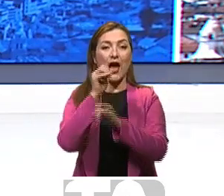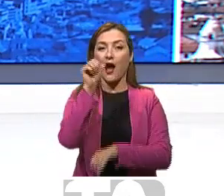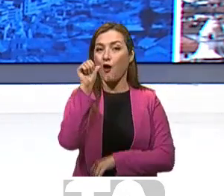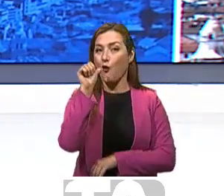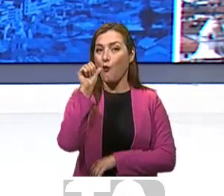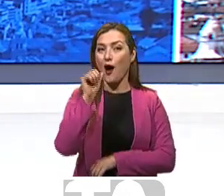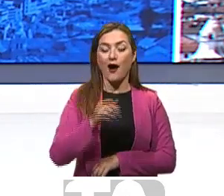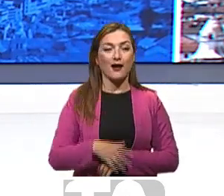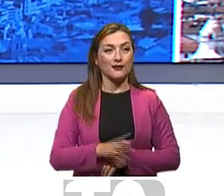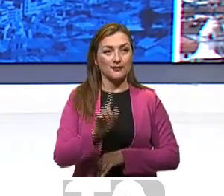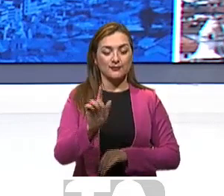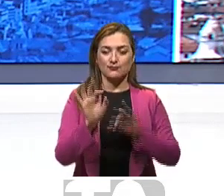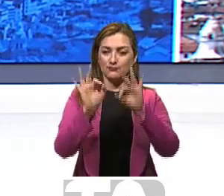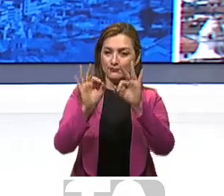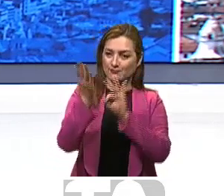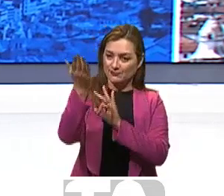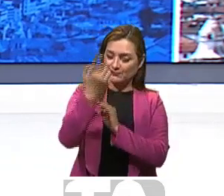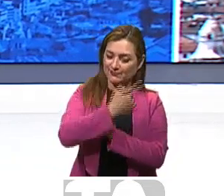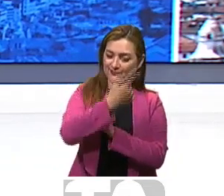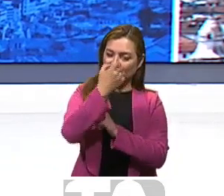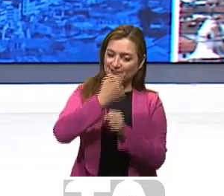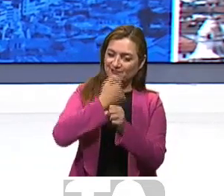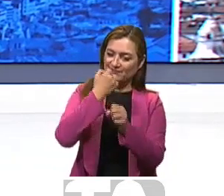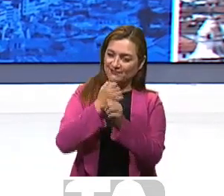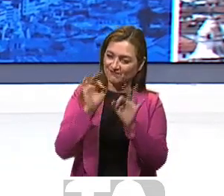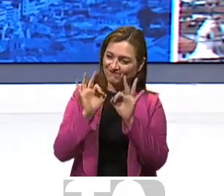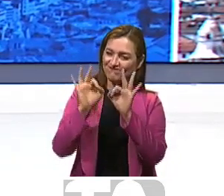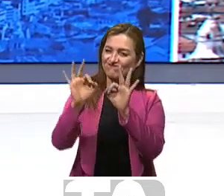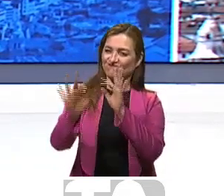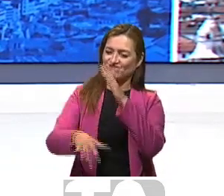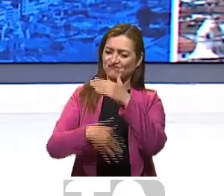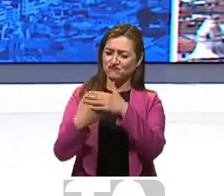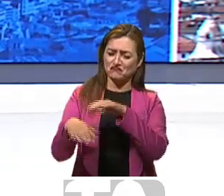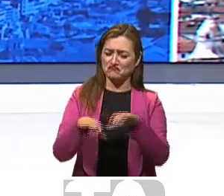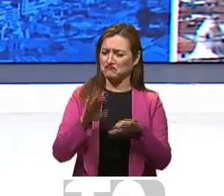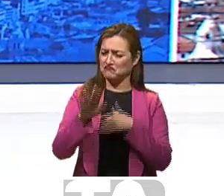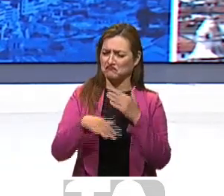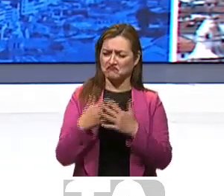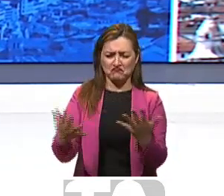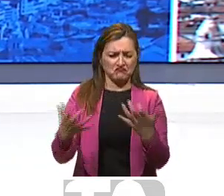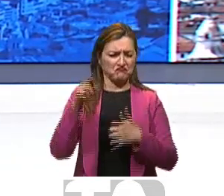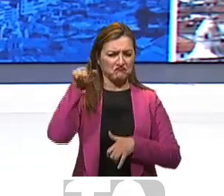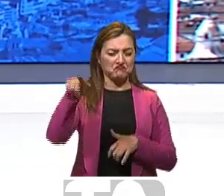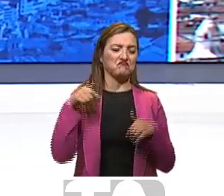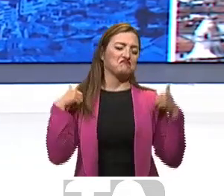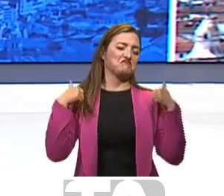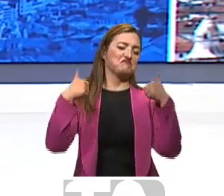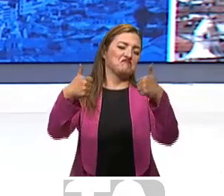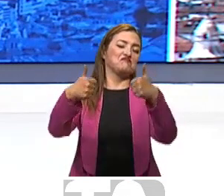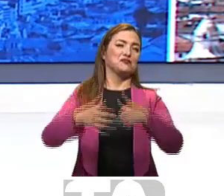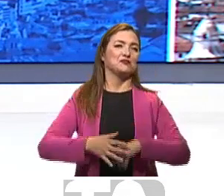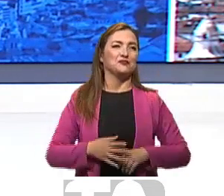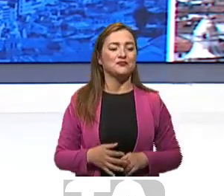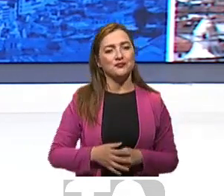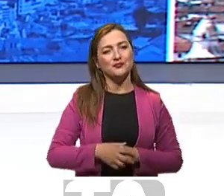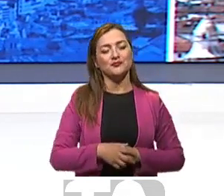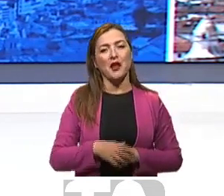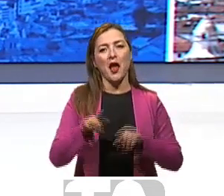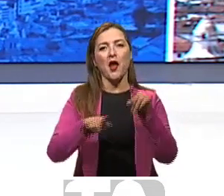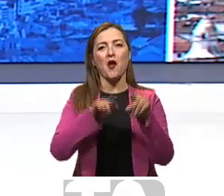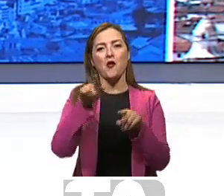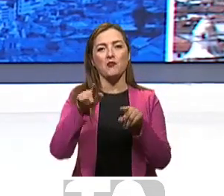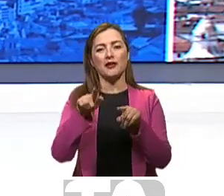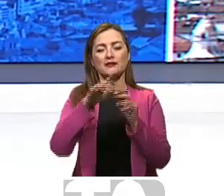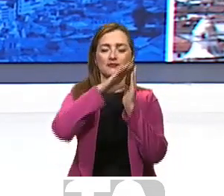para decirles que tengan una excelente jornada, que les vaya muy bien en todas las actividades que emprendan, pese a que muchos nos imaginamos están con